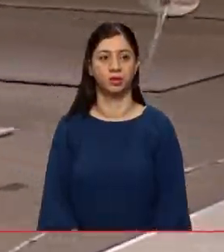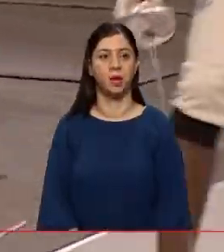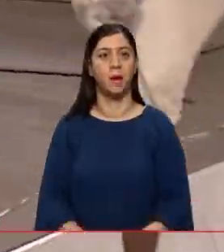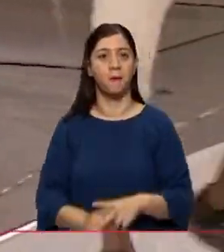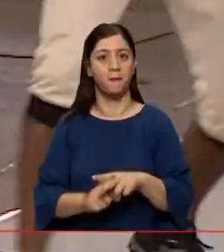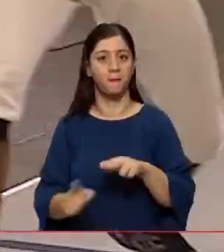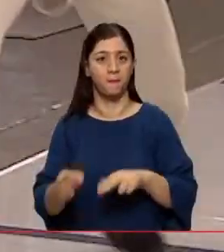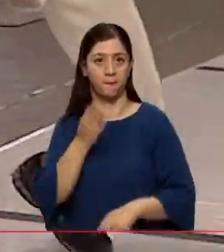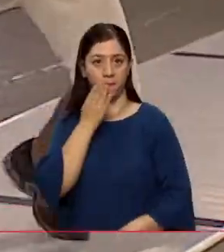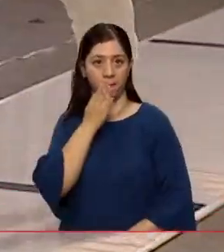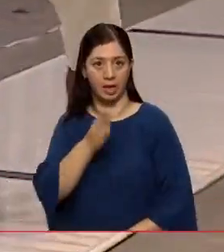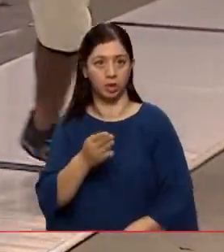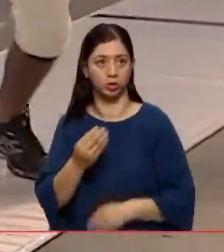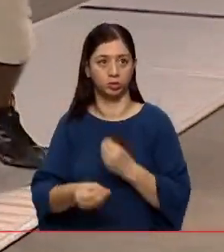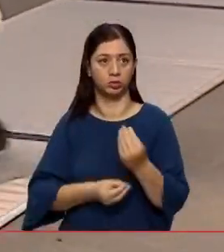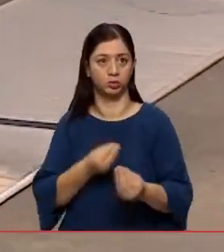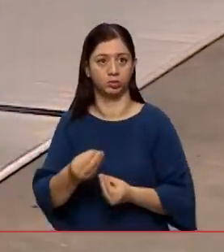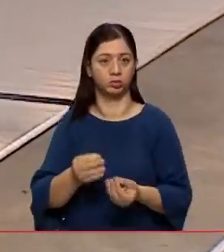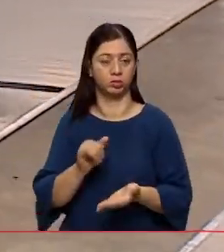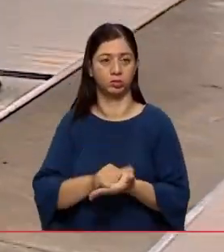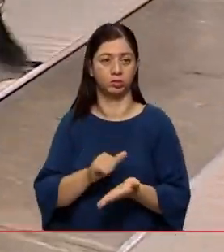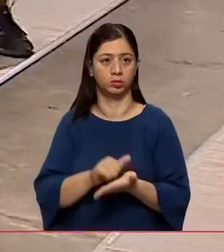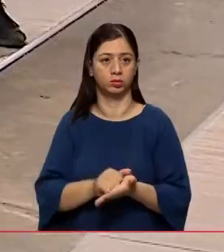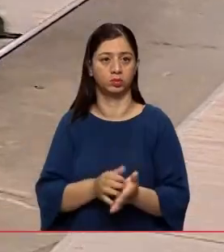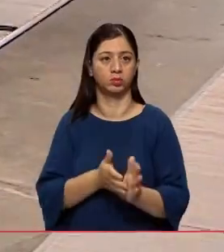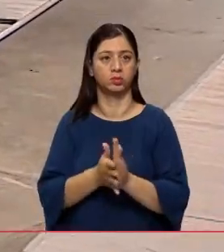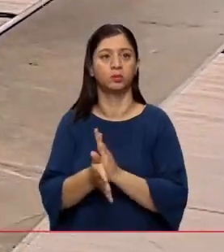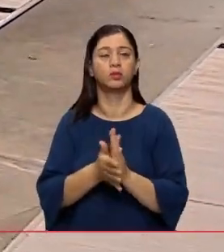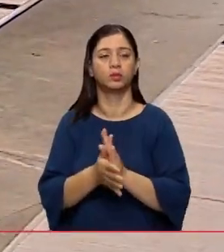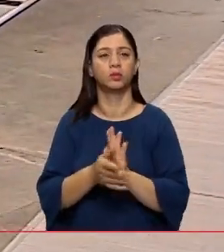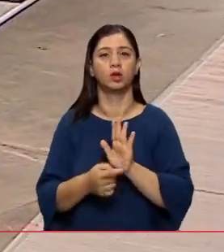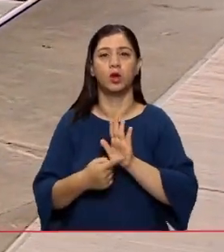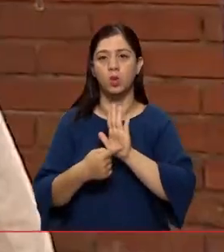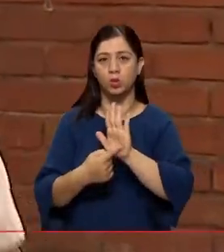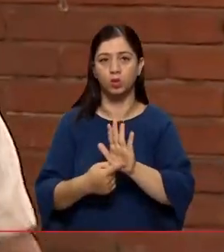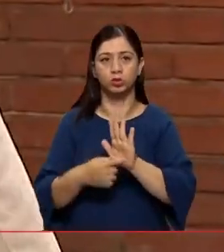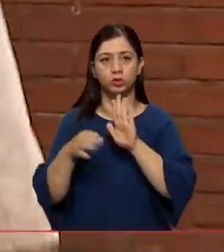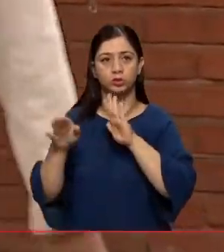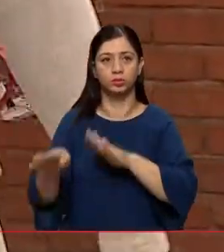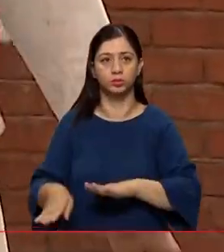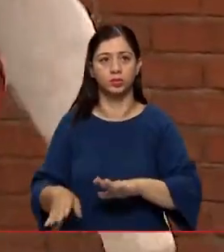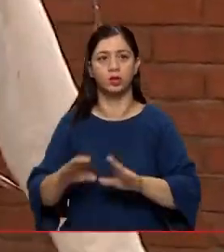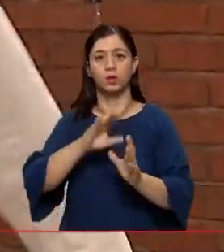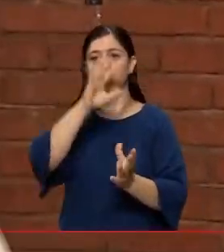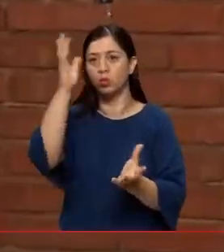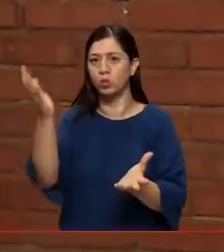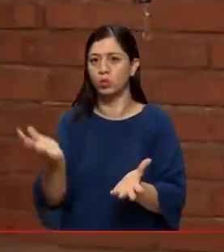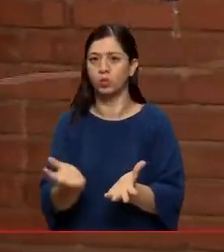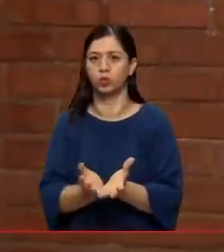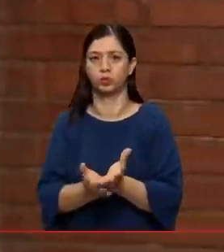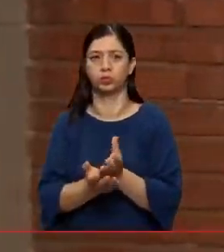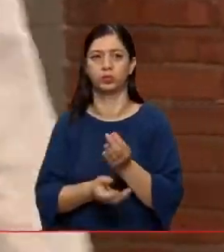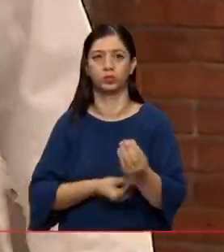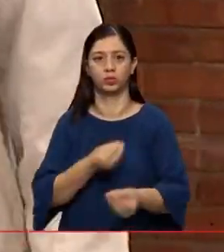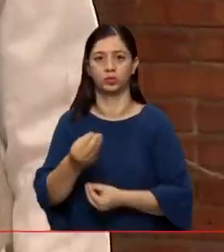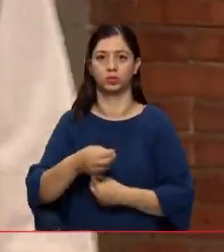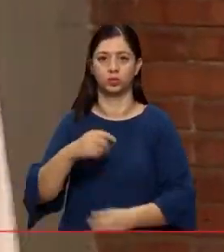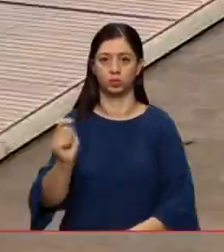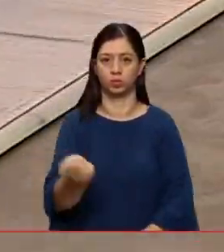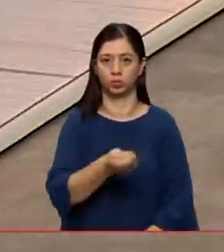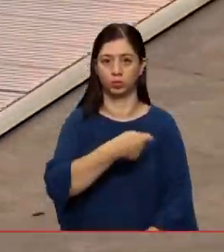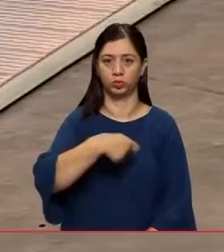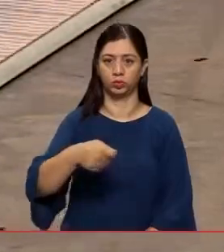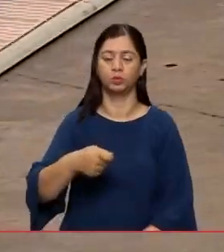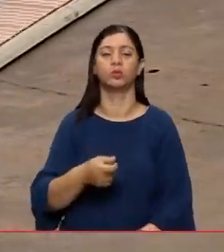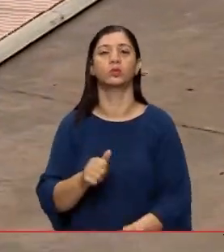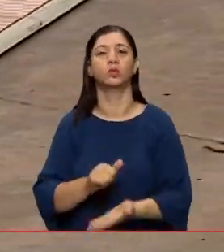Velocidad, agilidad y técnica son las principales cualidades que demostrarán los referentes de la espada en el mundo durante el Gran Prix de Esgrima, evento